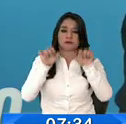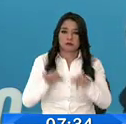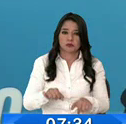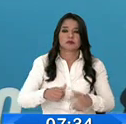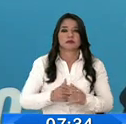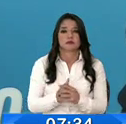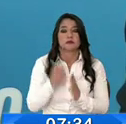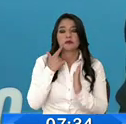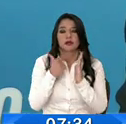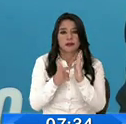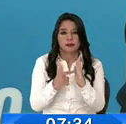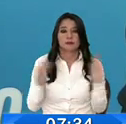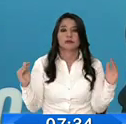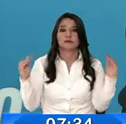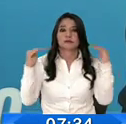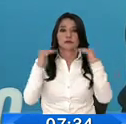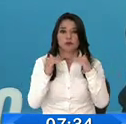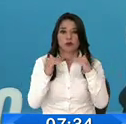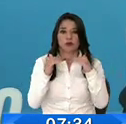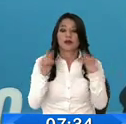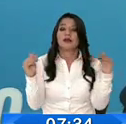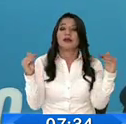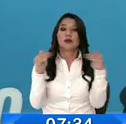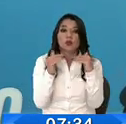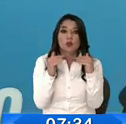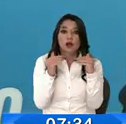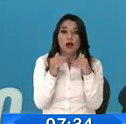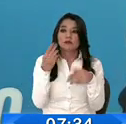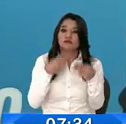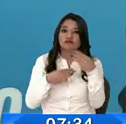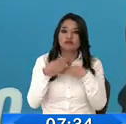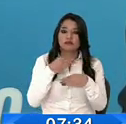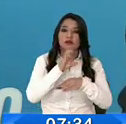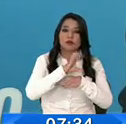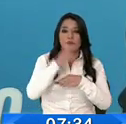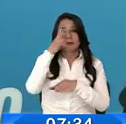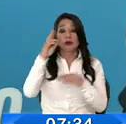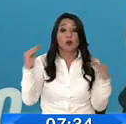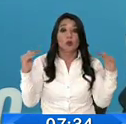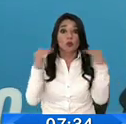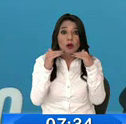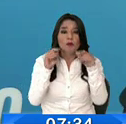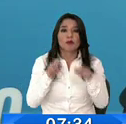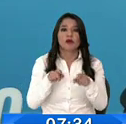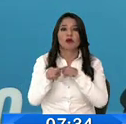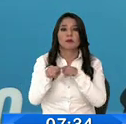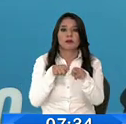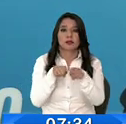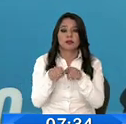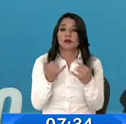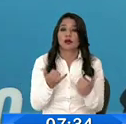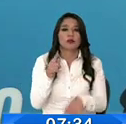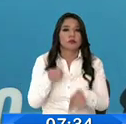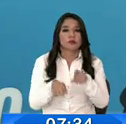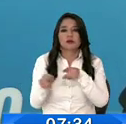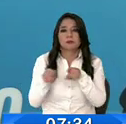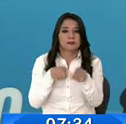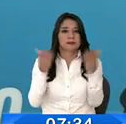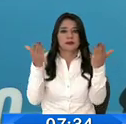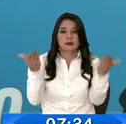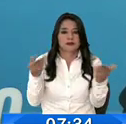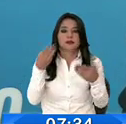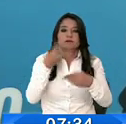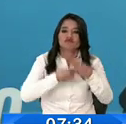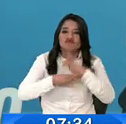tenemos que igualar las condiciones de los mercados de ecuador y méxico para poder competir en este momento nosotros no podemos competir y